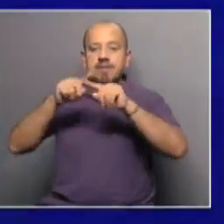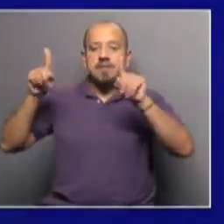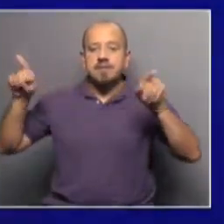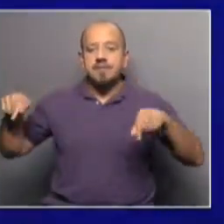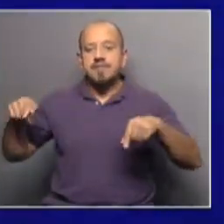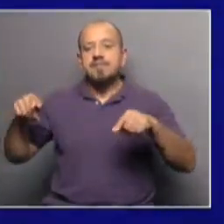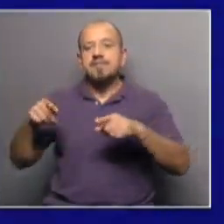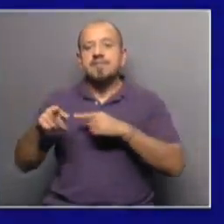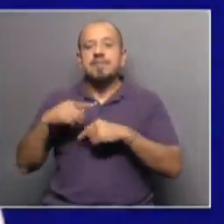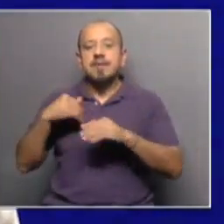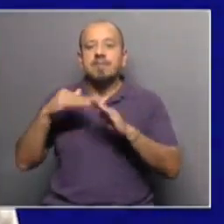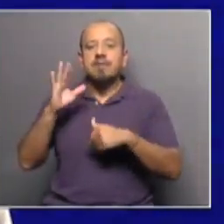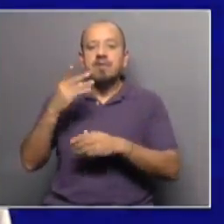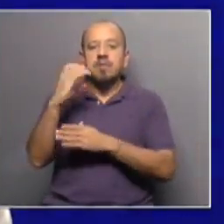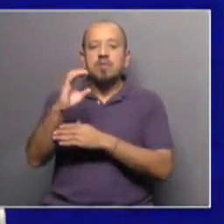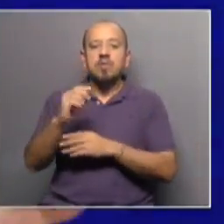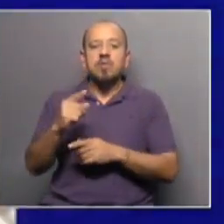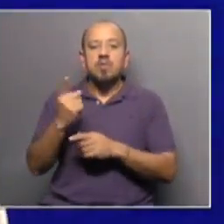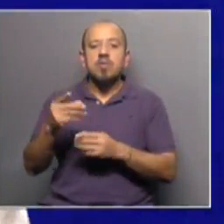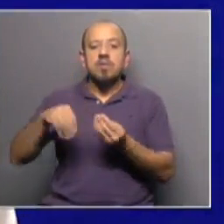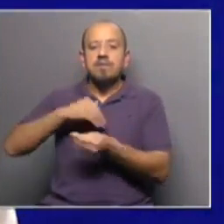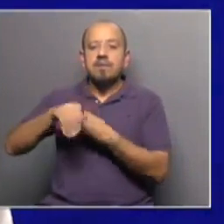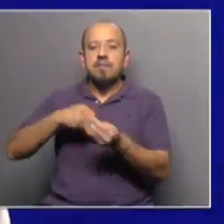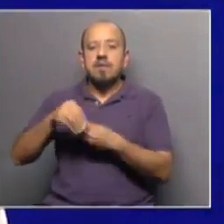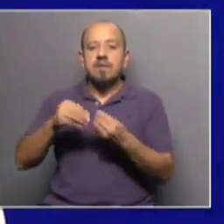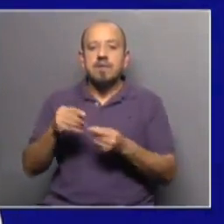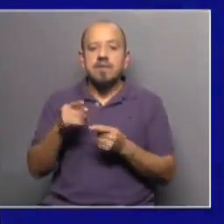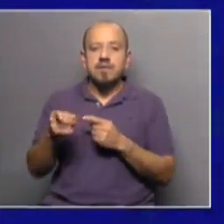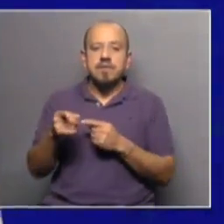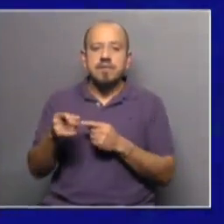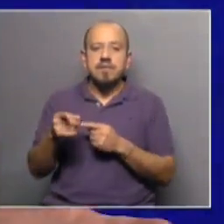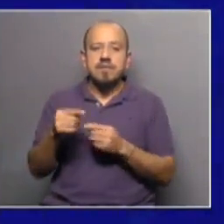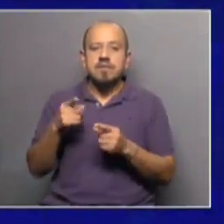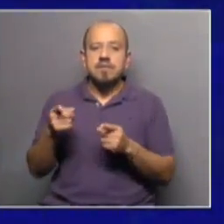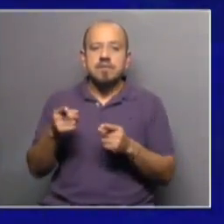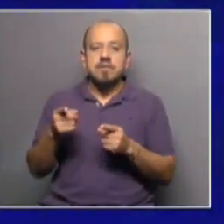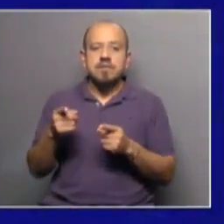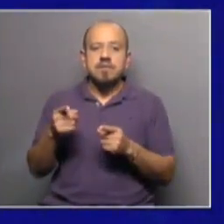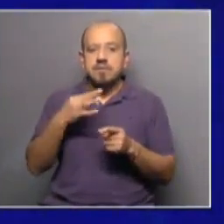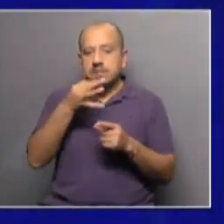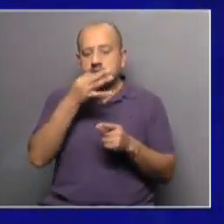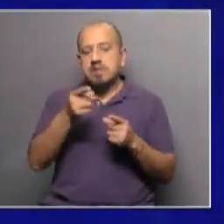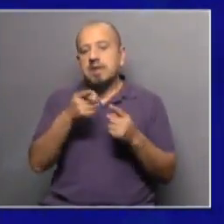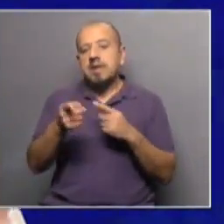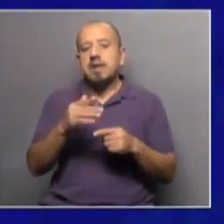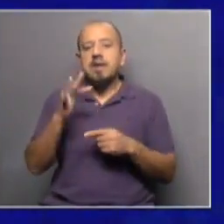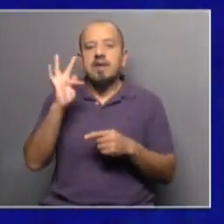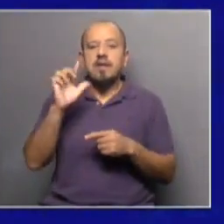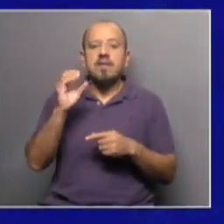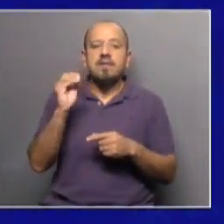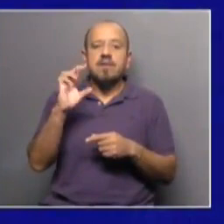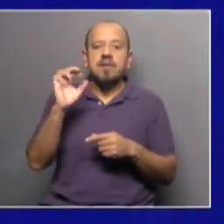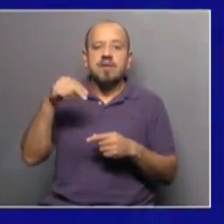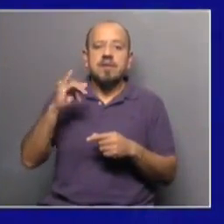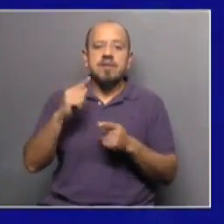el Club Albatros, más que un club, una familia. Y creo que está descrito ahí a la perfección en lo que decía Florencia. Totalmente. En cómo los chiquilines